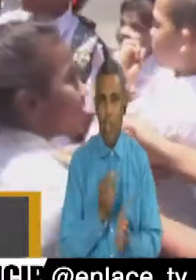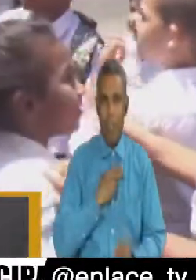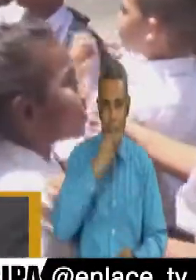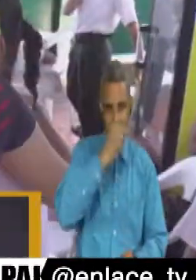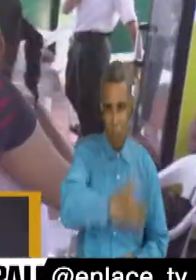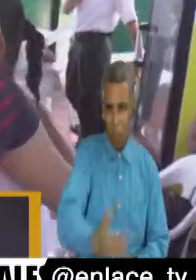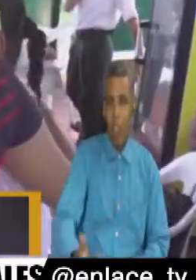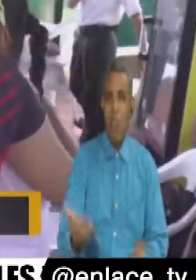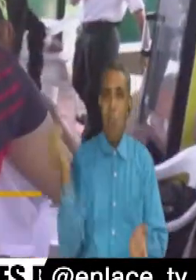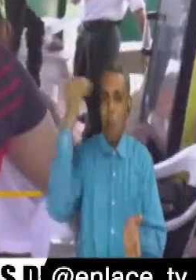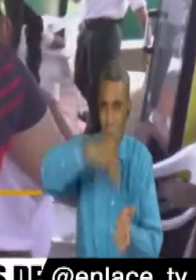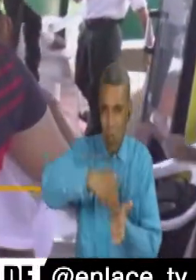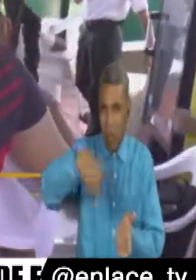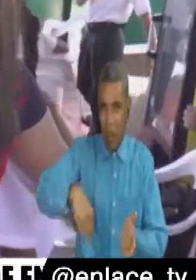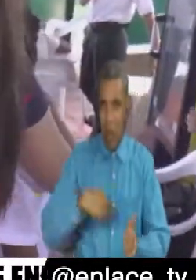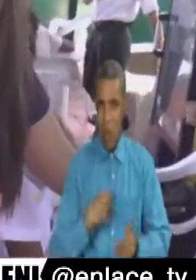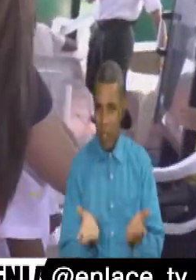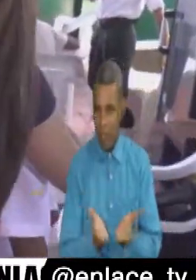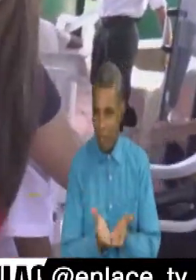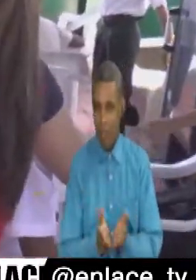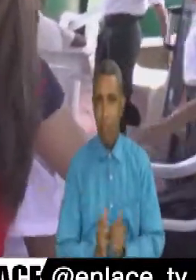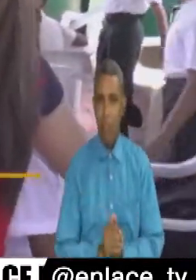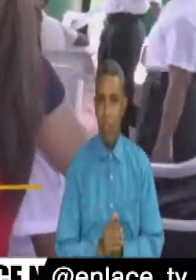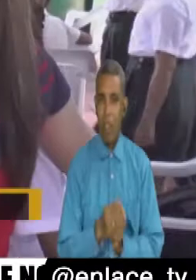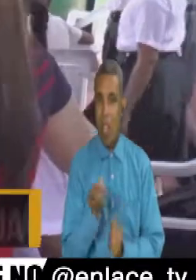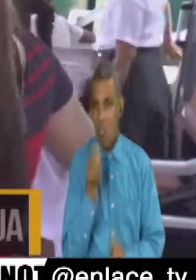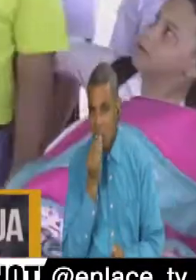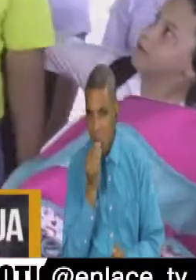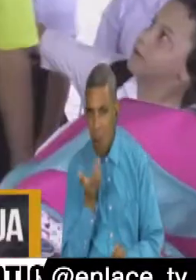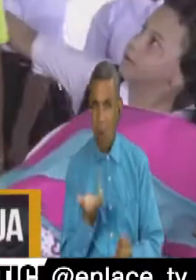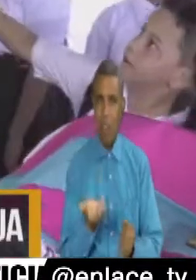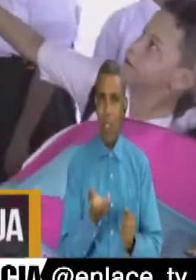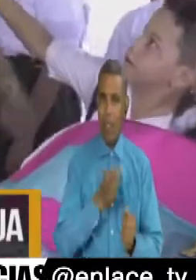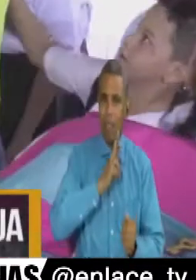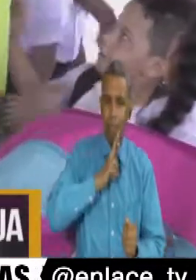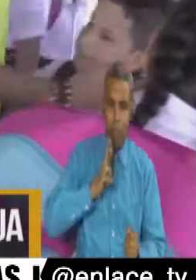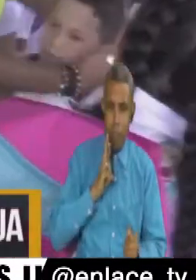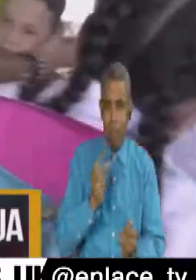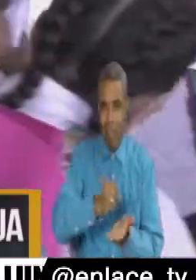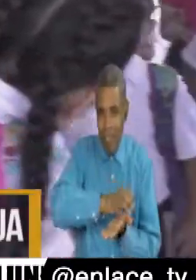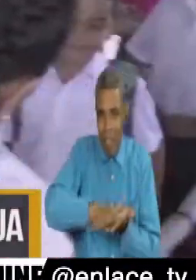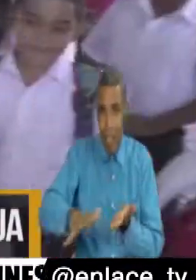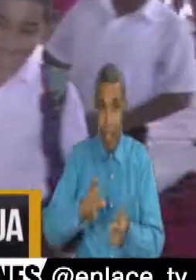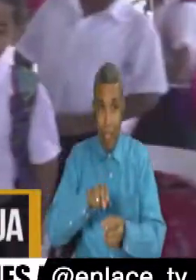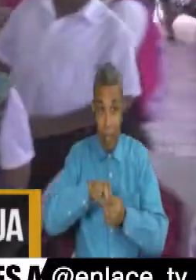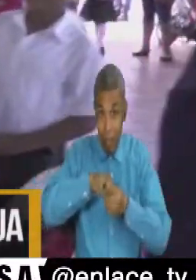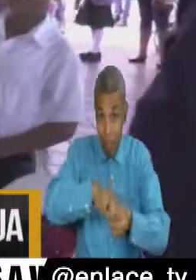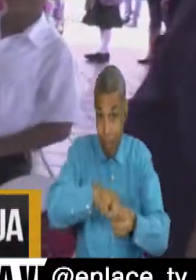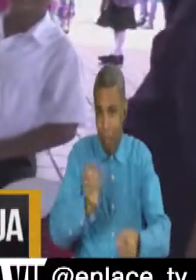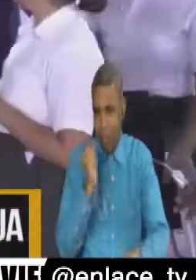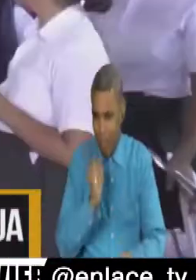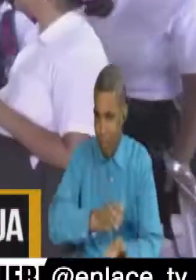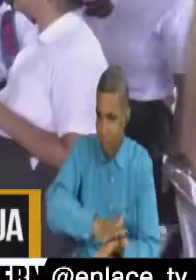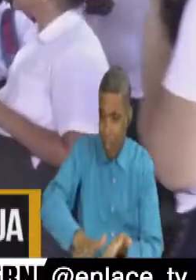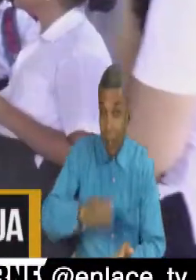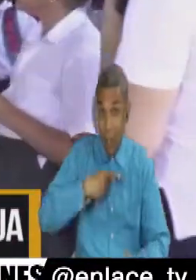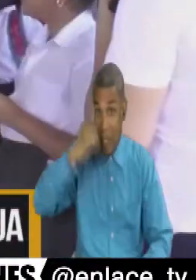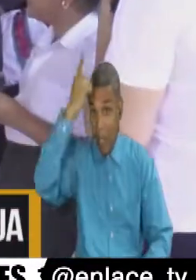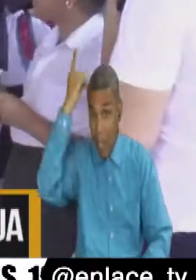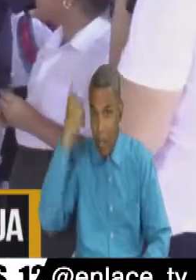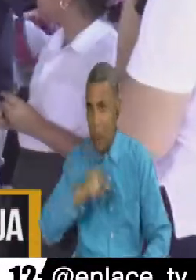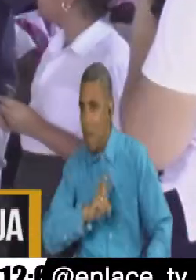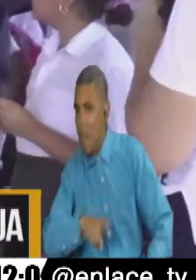maratónica jornada escolar con su respectivo alimento y transporte gratuito. El alcalde de la ciudad, Darío Echeverry, recorrió algunas de